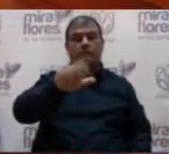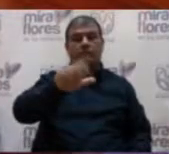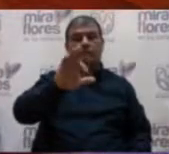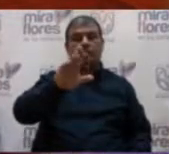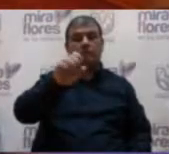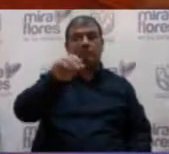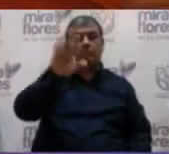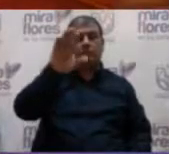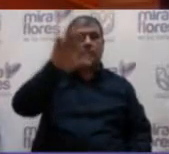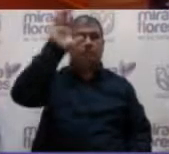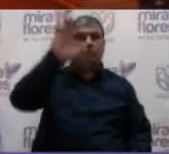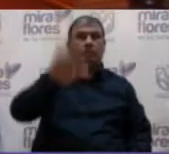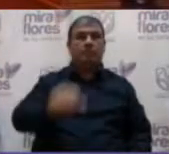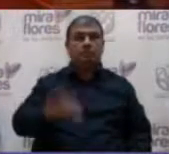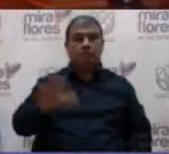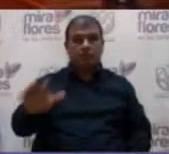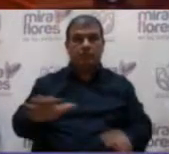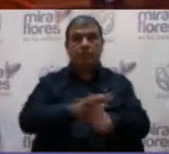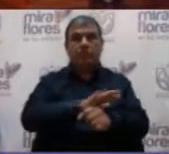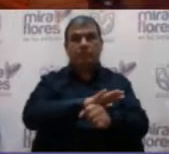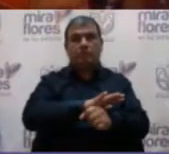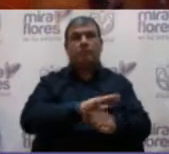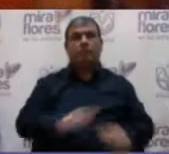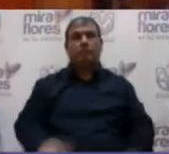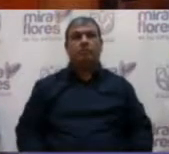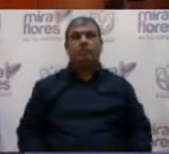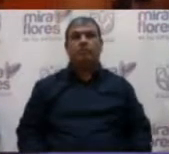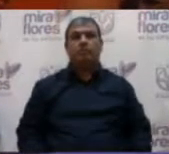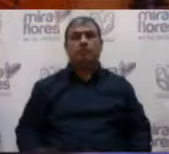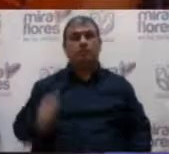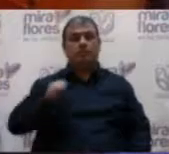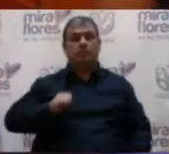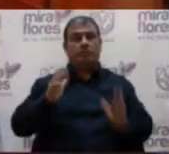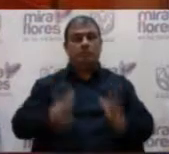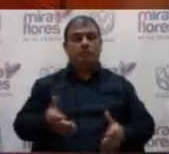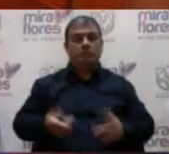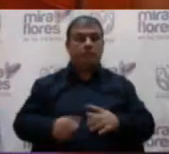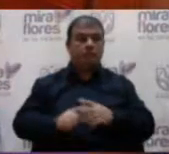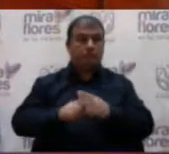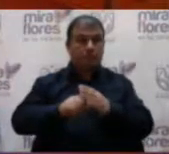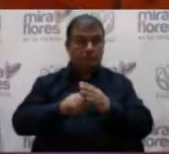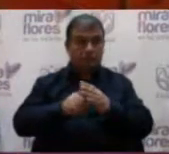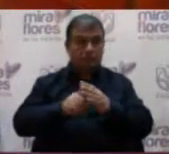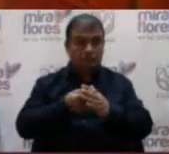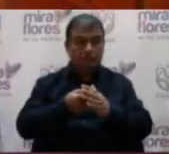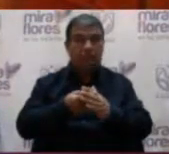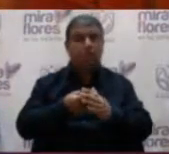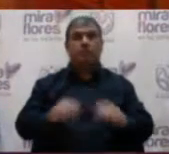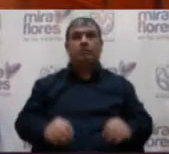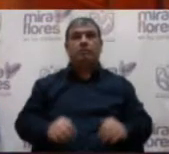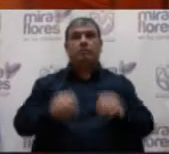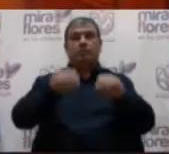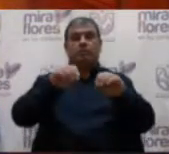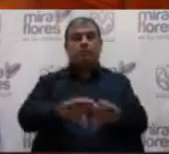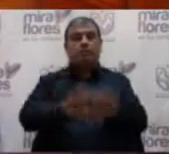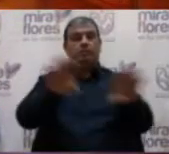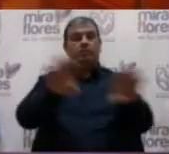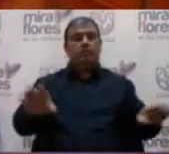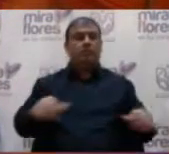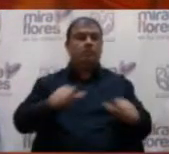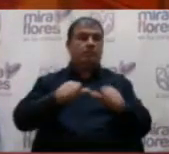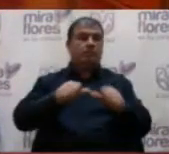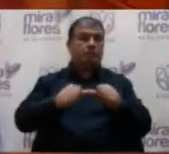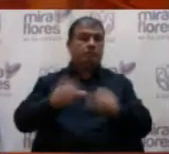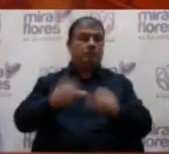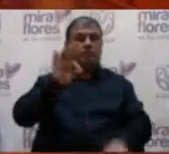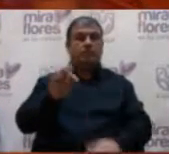Sousa Locio. Al quórum, señor alcalde. Bien, con el quórum reglamentario damos por instalada la sesión de hoy, 9 de